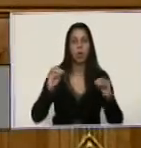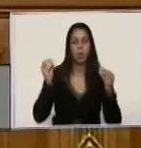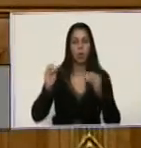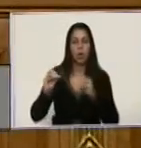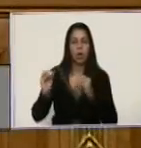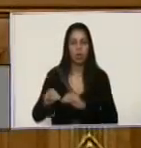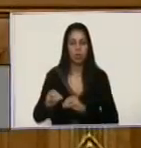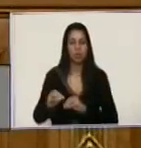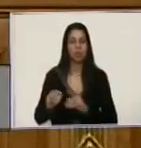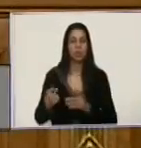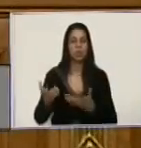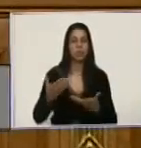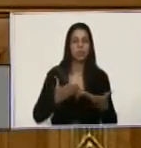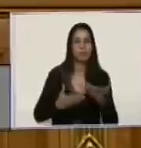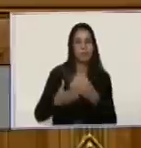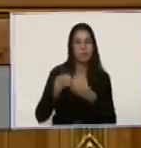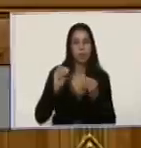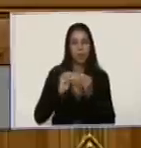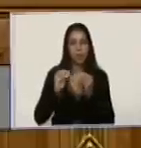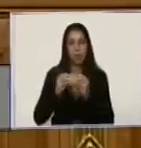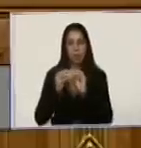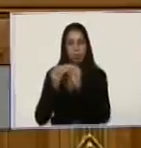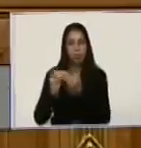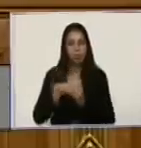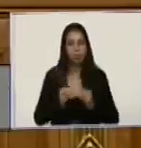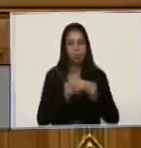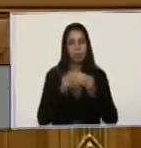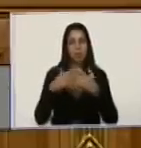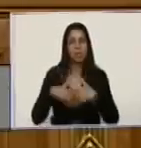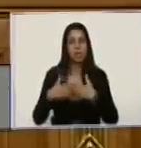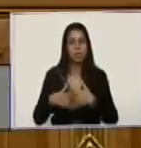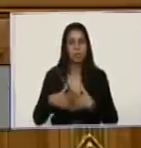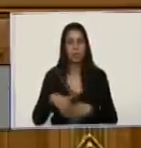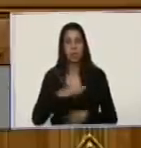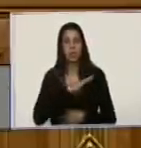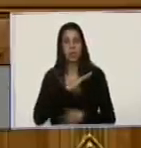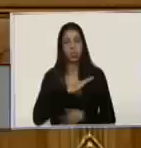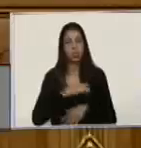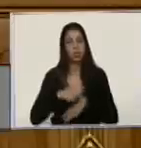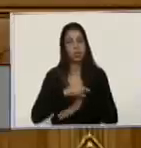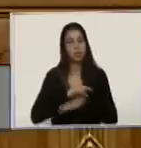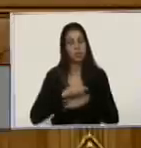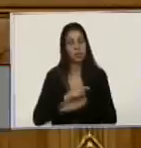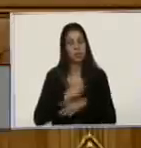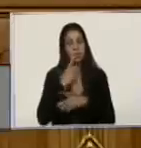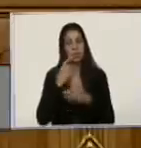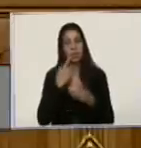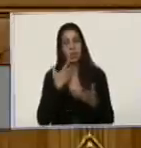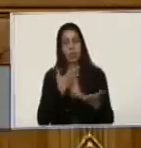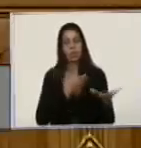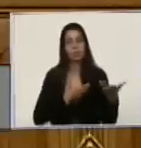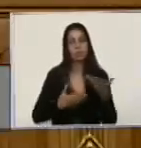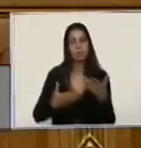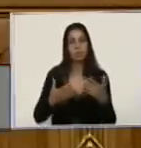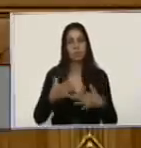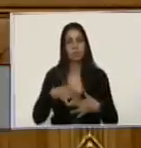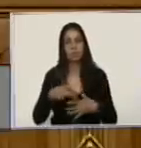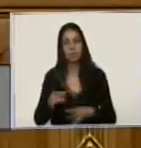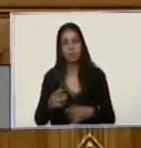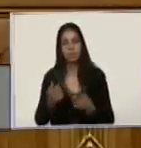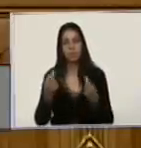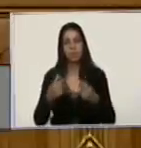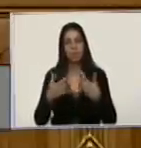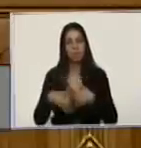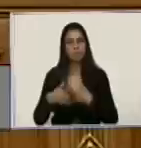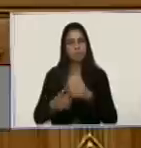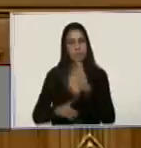mantenimiento conjunto permiten que el Estado tenga la propiedad y llegar a una combinación de intereses para aumentar producción.